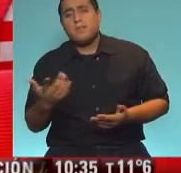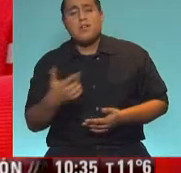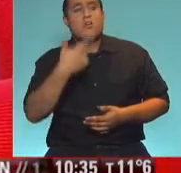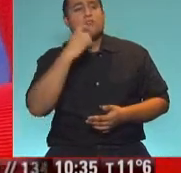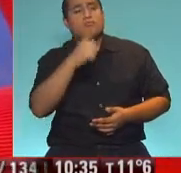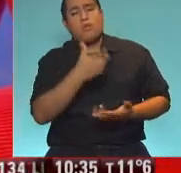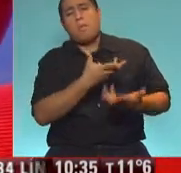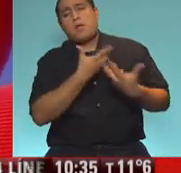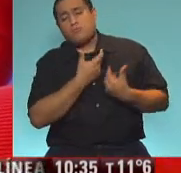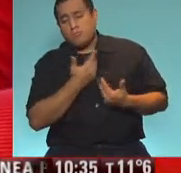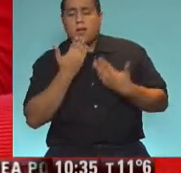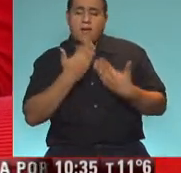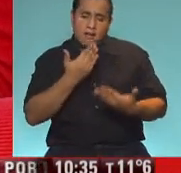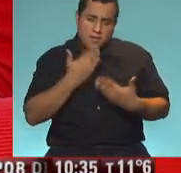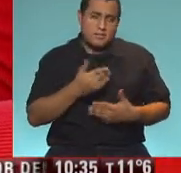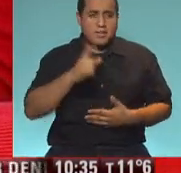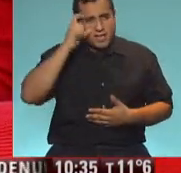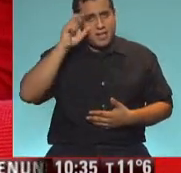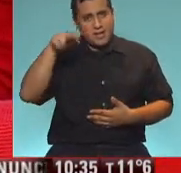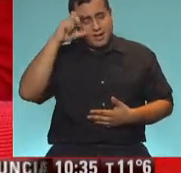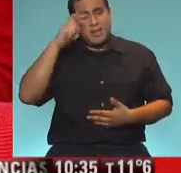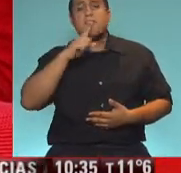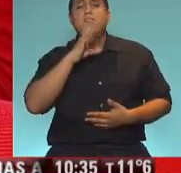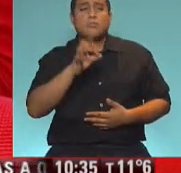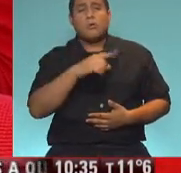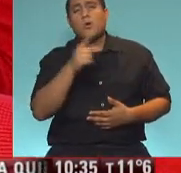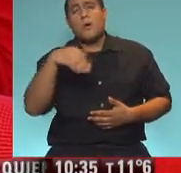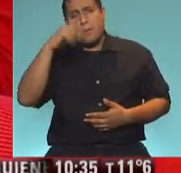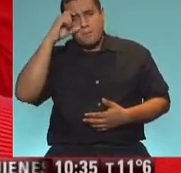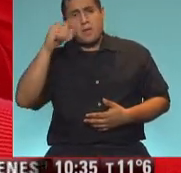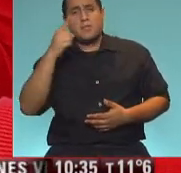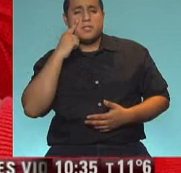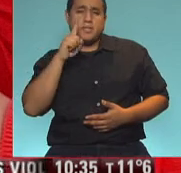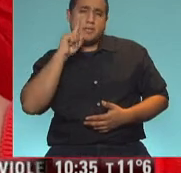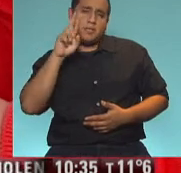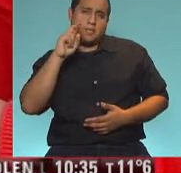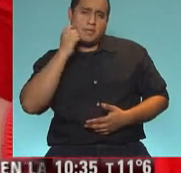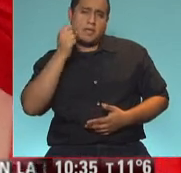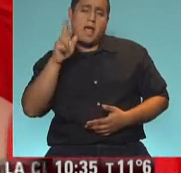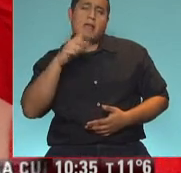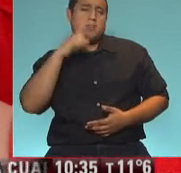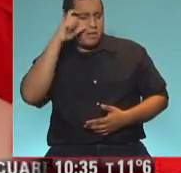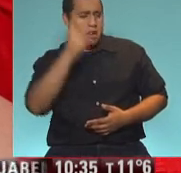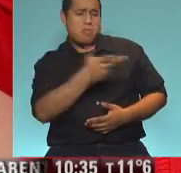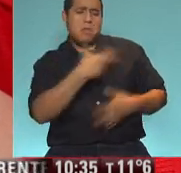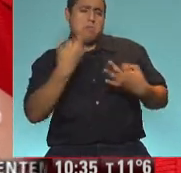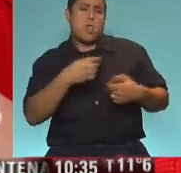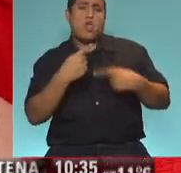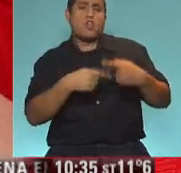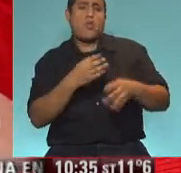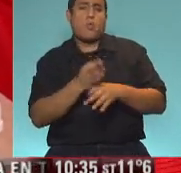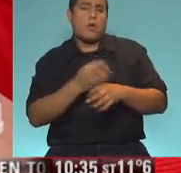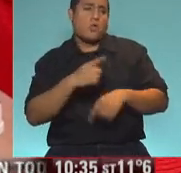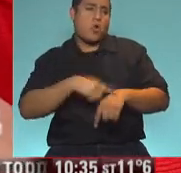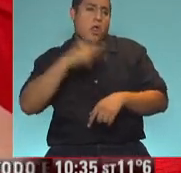que me apoyó en todo. Quiero agradecer a Ernesto Sánchez y quiero agradecer a Mechi Iriarte, que son los tres muy grosos y están en Seguimos Educando a las 9 de la